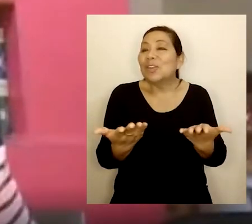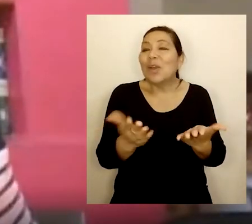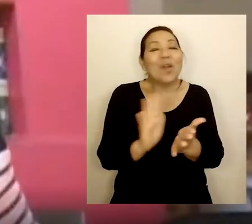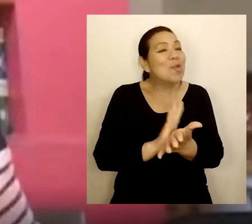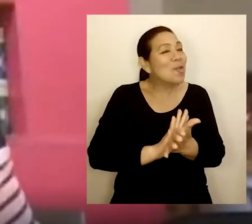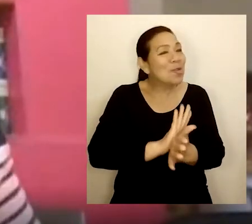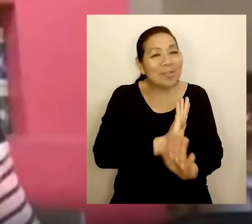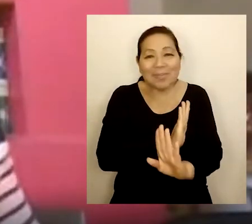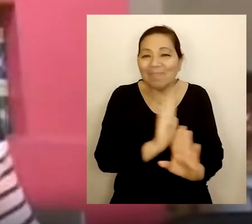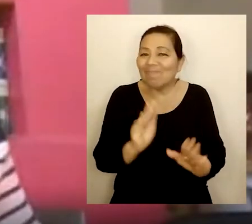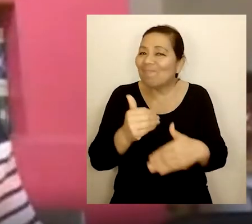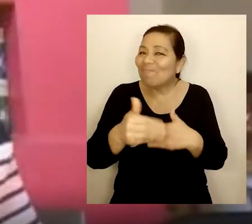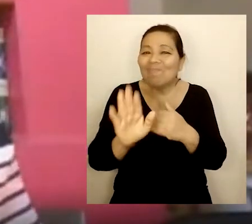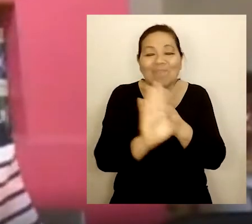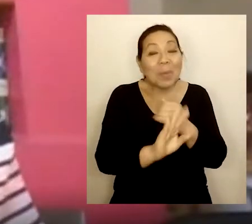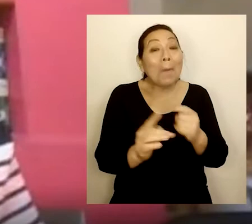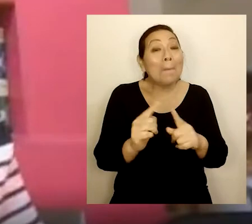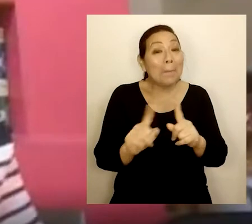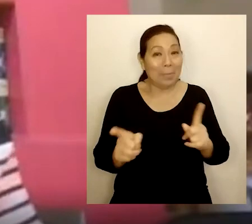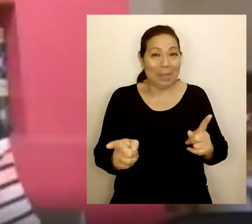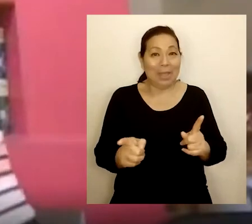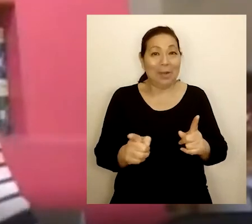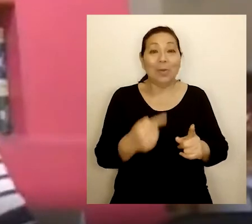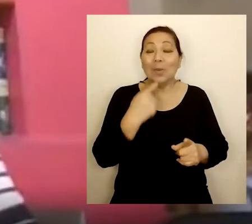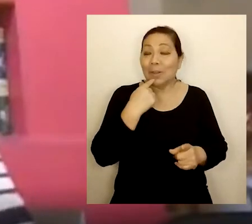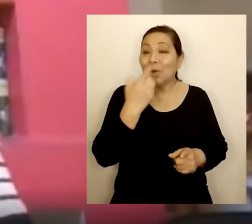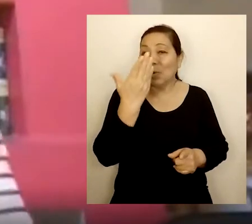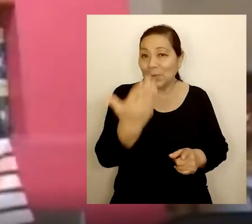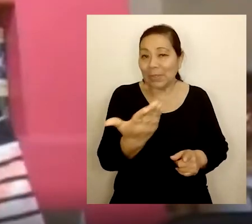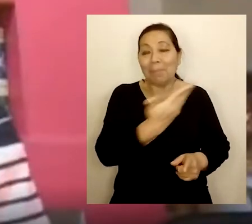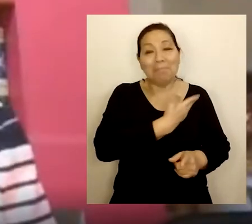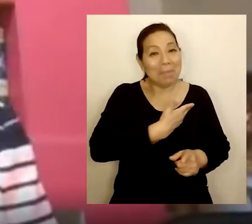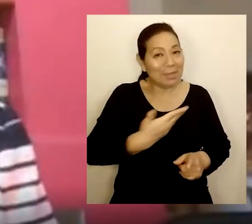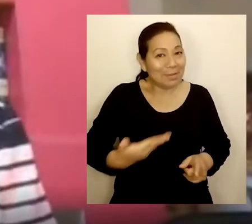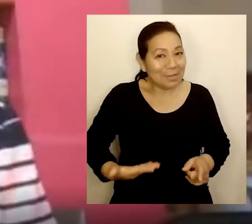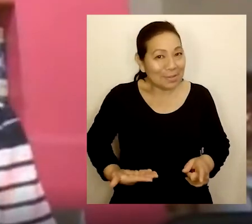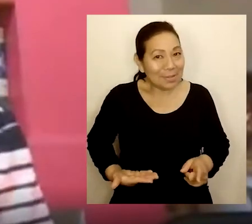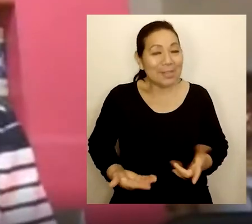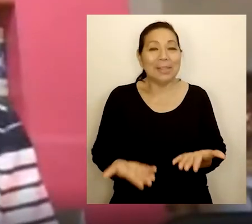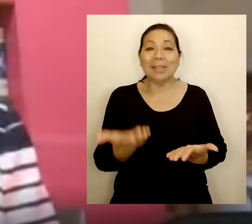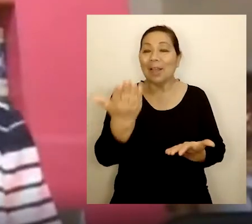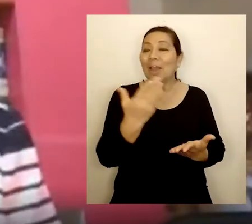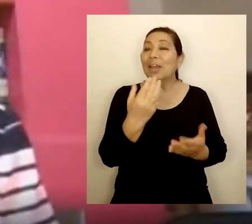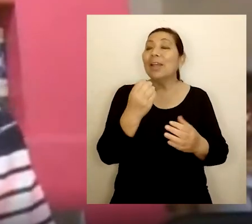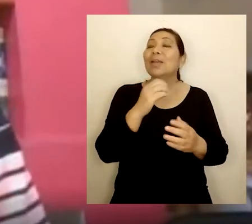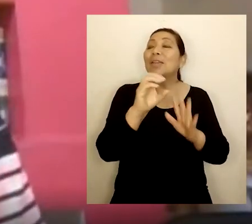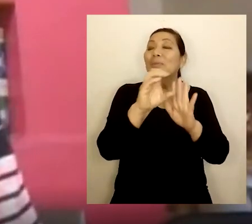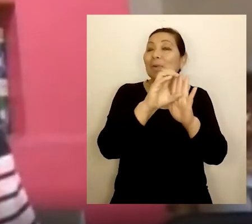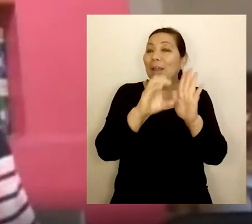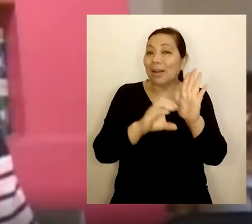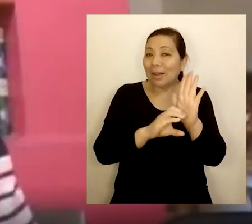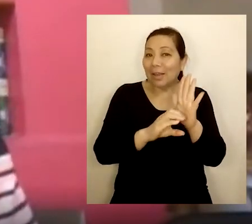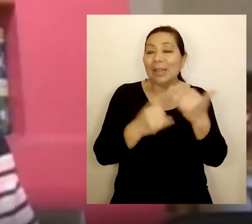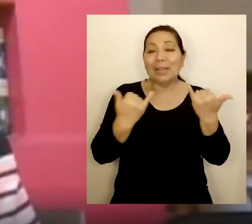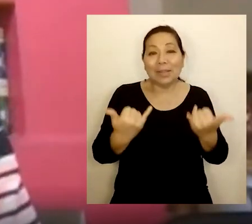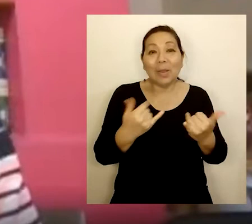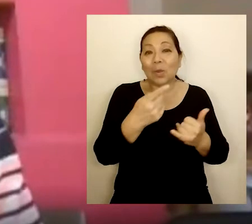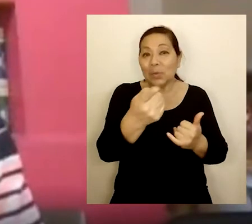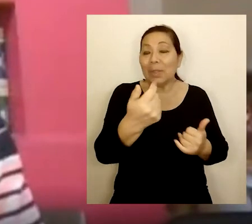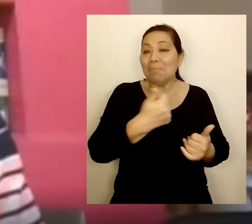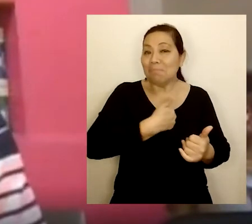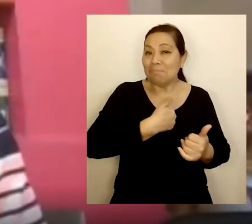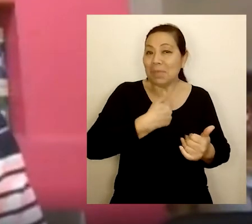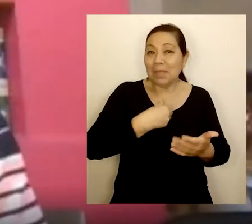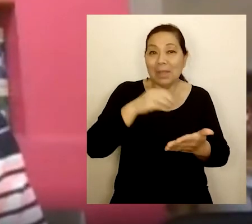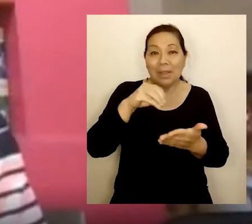no procede el amparo. Pero, señora magistrada, el Tribunal Constitucional, esta sala, y usted misma